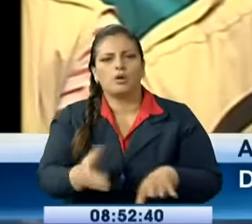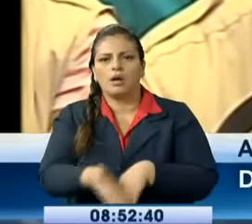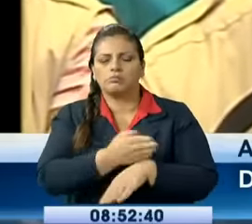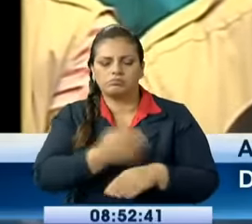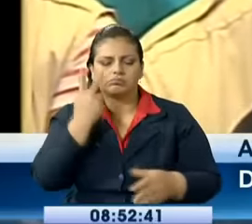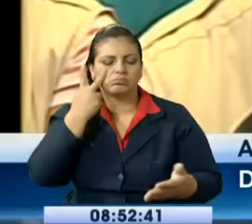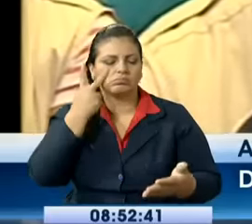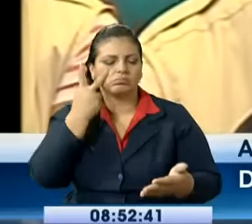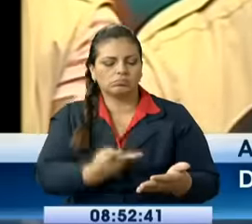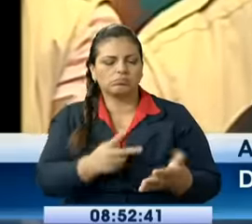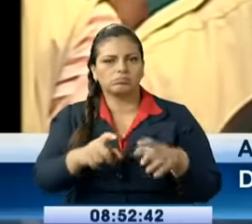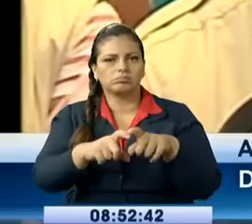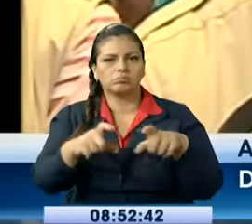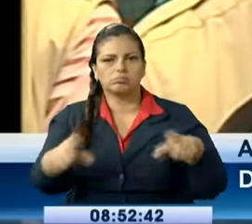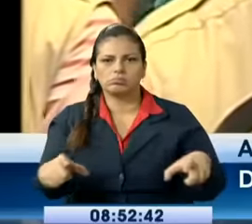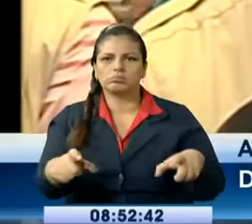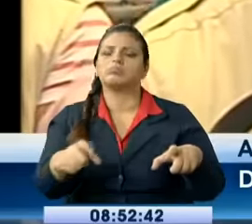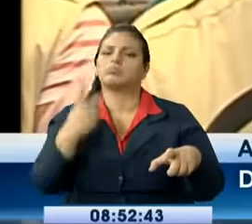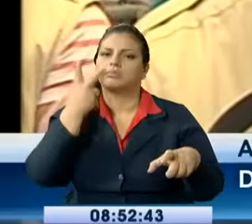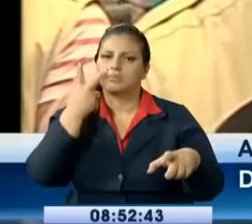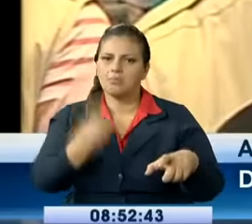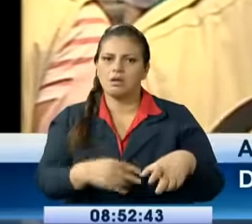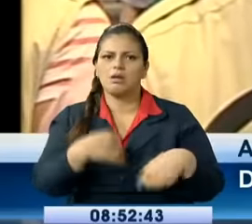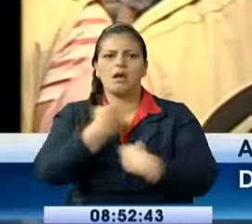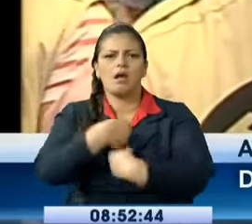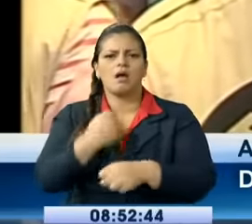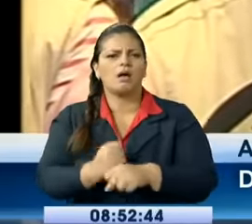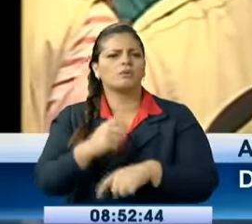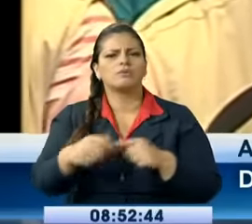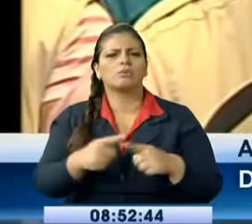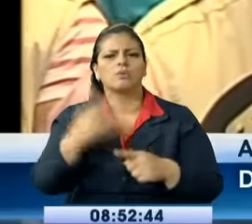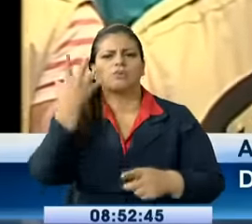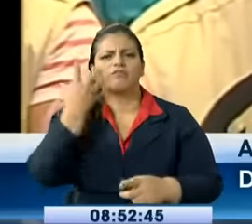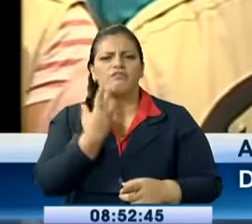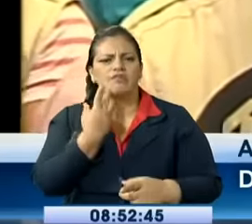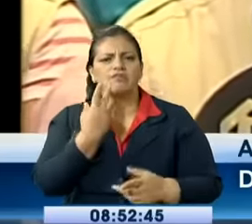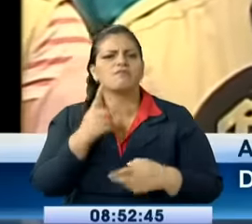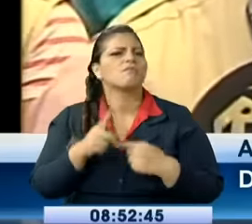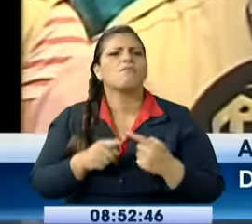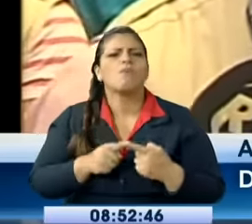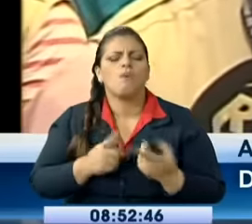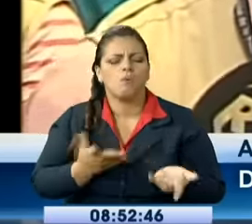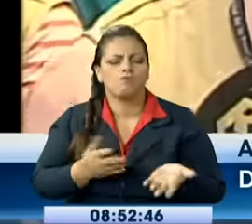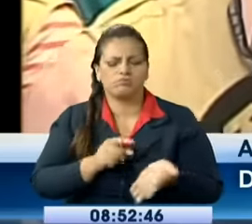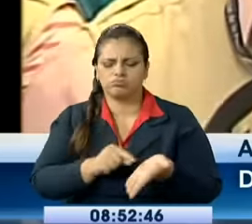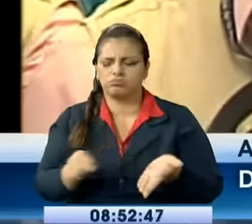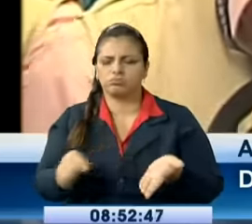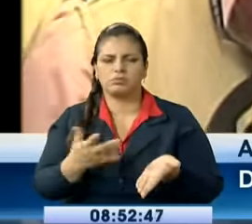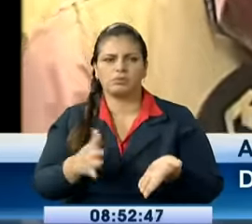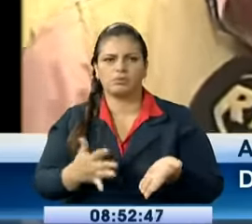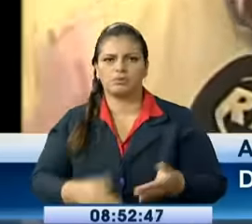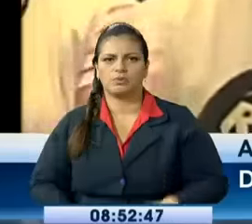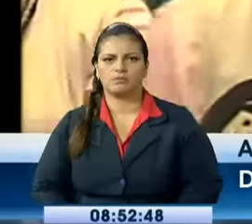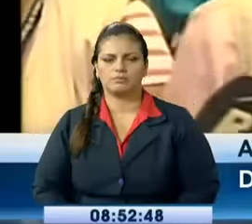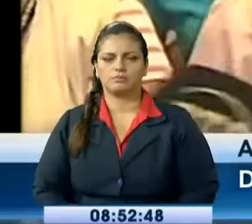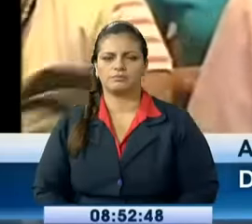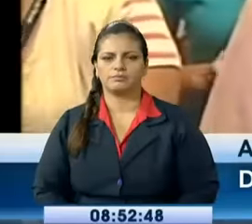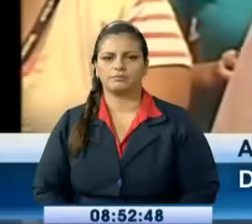puede permitir que salga al mercado algo sin registro sanitario ni fecha de caducidad. Muchísimas gracias, abogado,